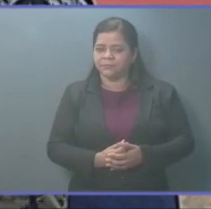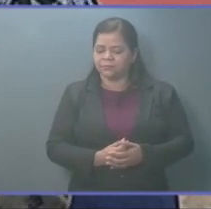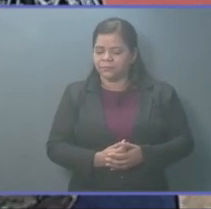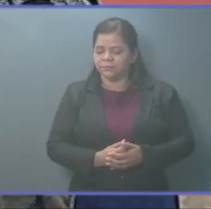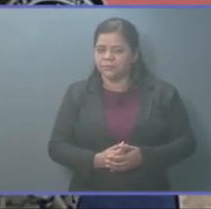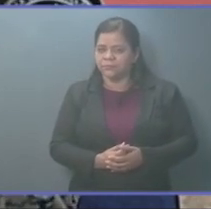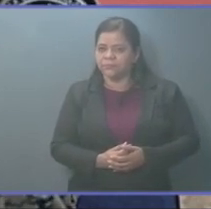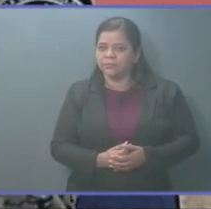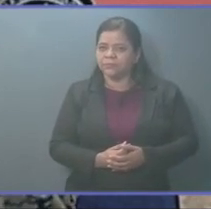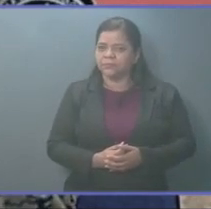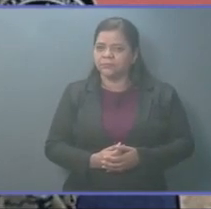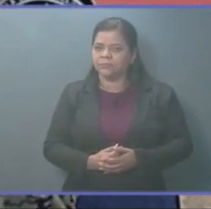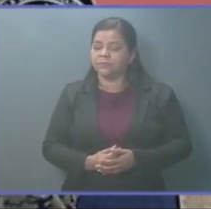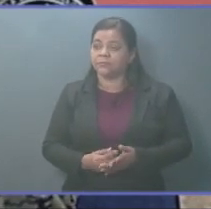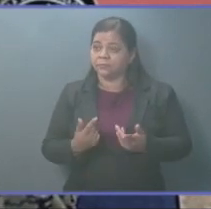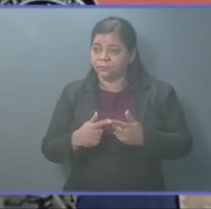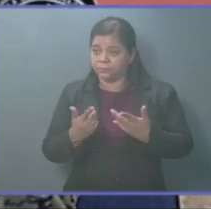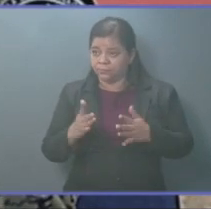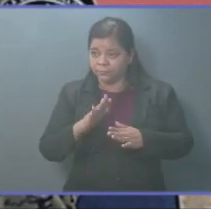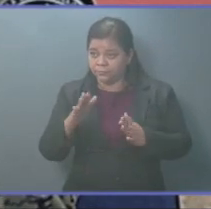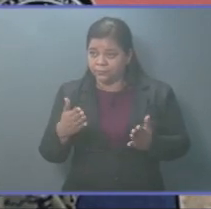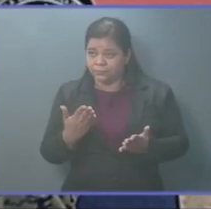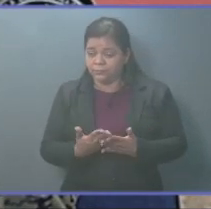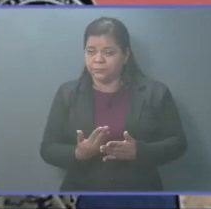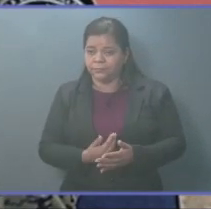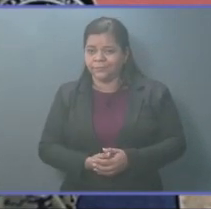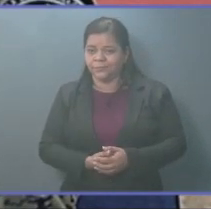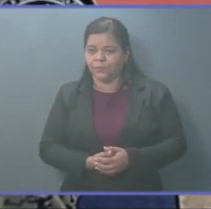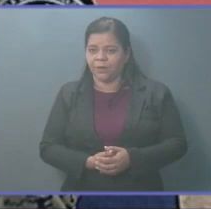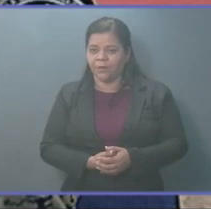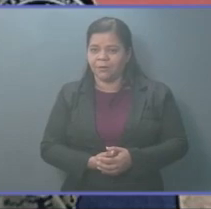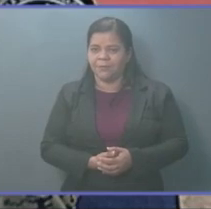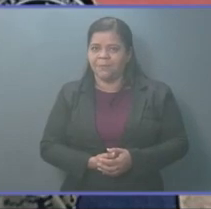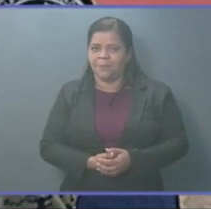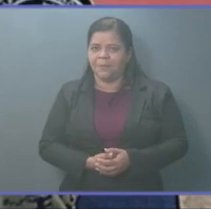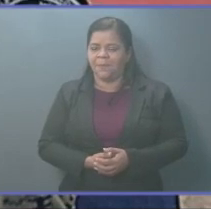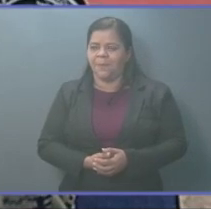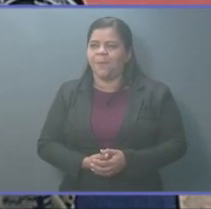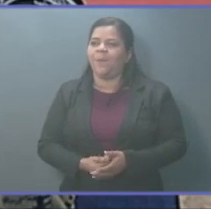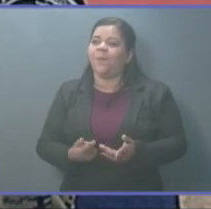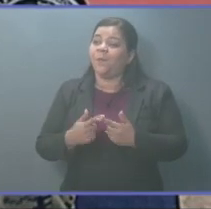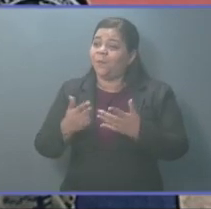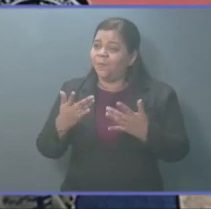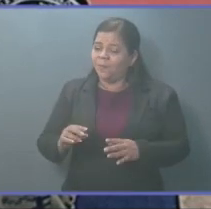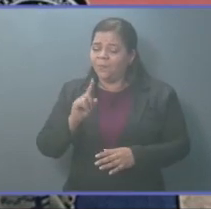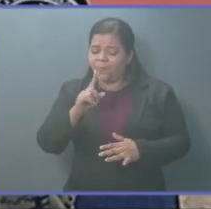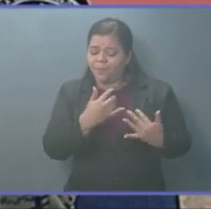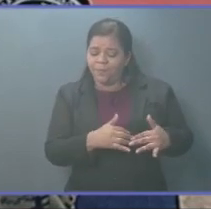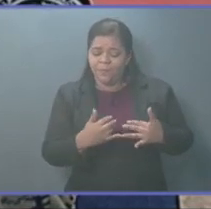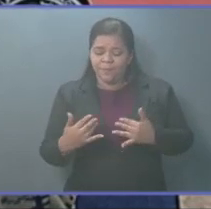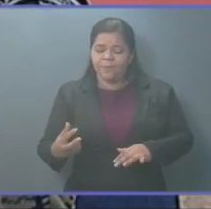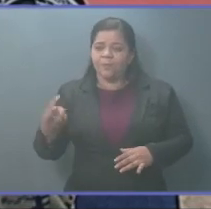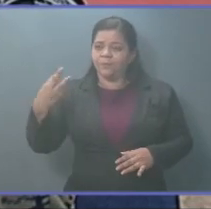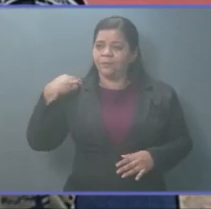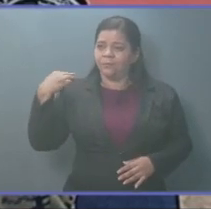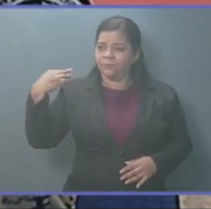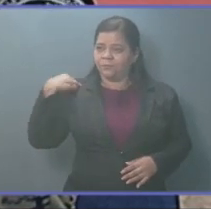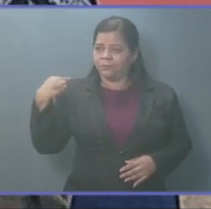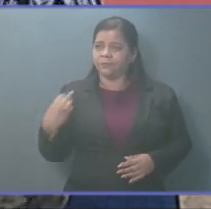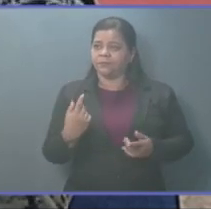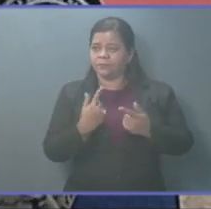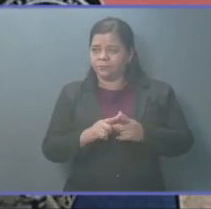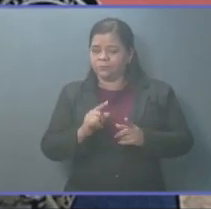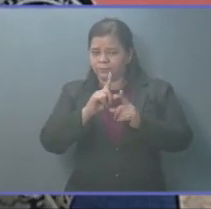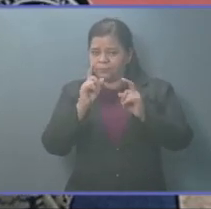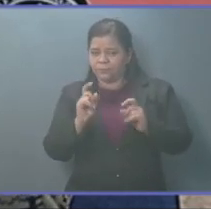he explicado bastante que no hubo una operación militar y que en esa